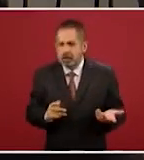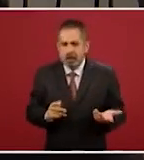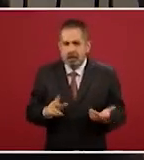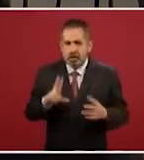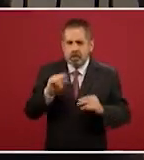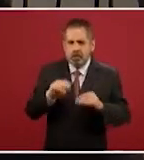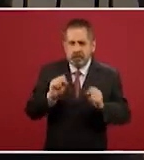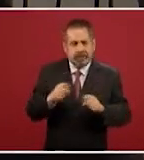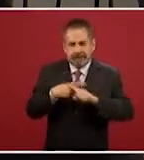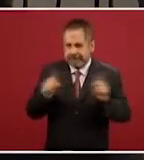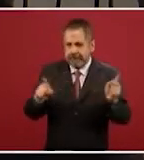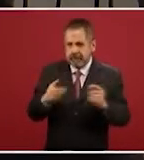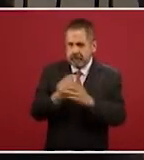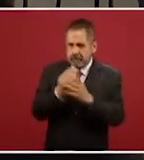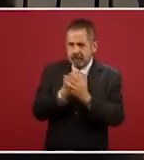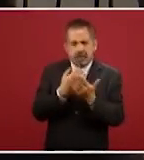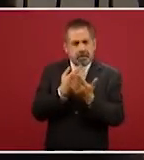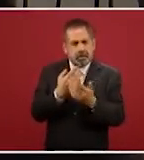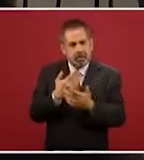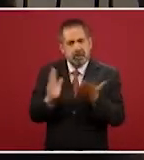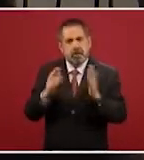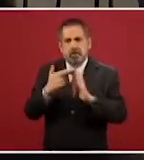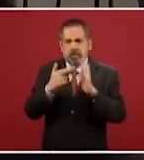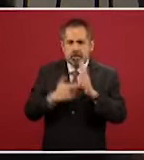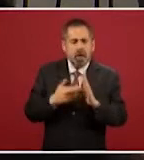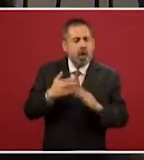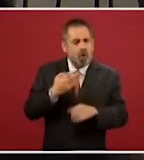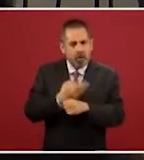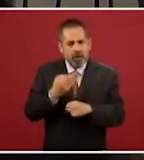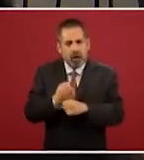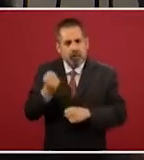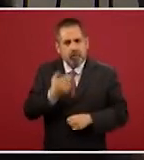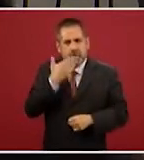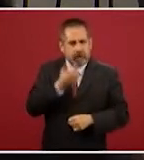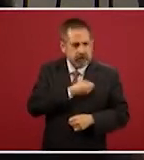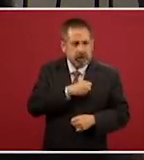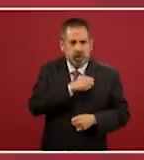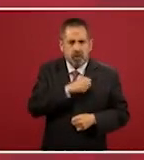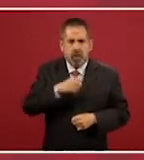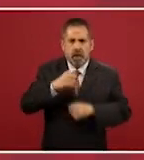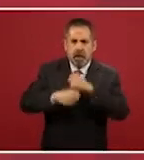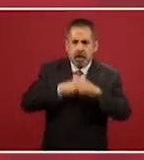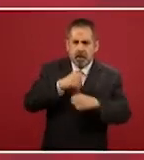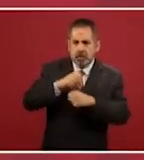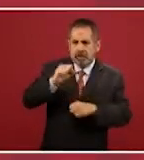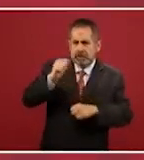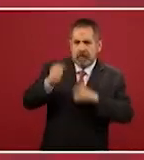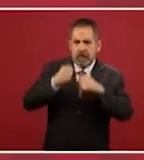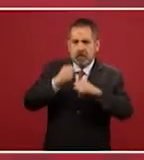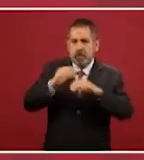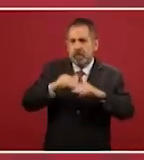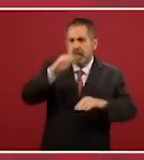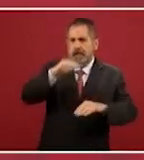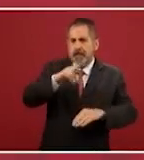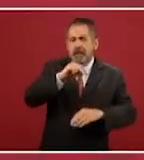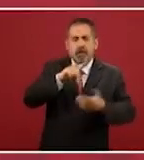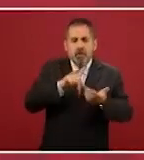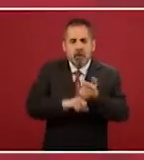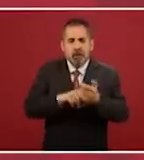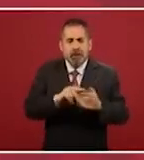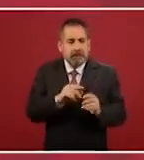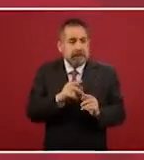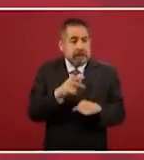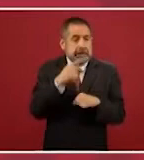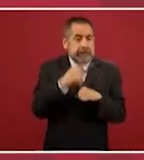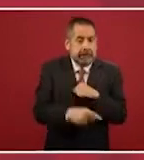tiene otros mecanismos y afortunadamente él goza de buena salud y aunque pase de los 60 años no quiere decir que es una persona de especial